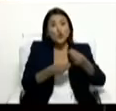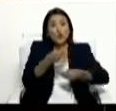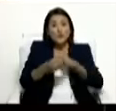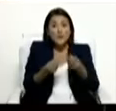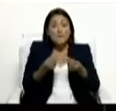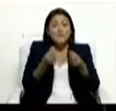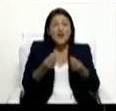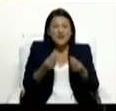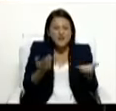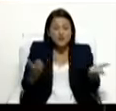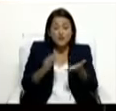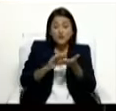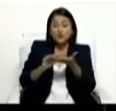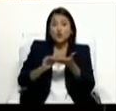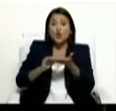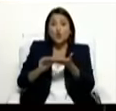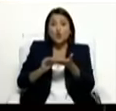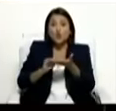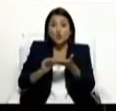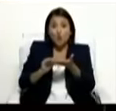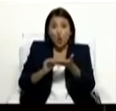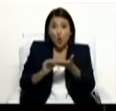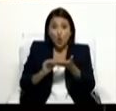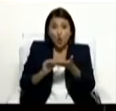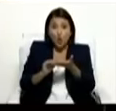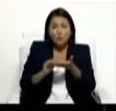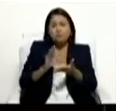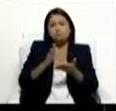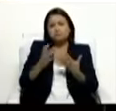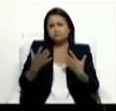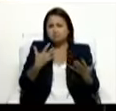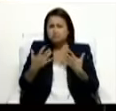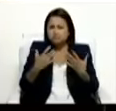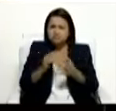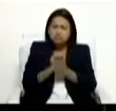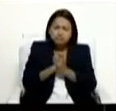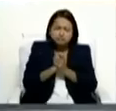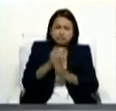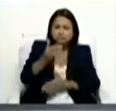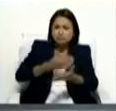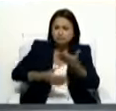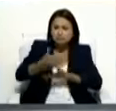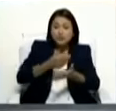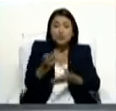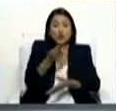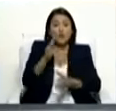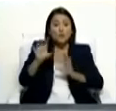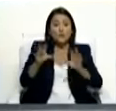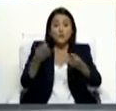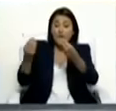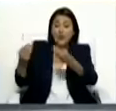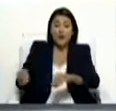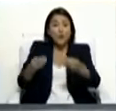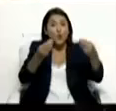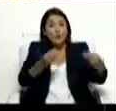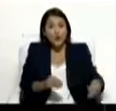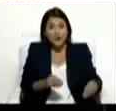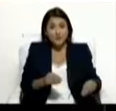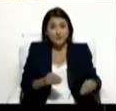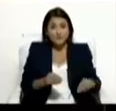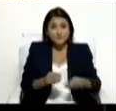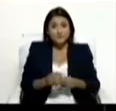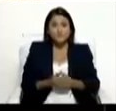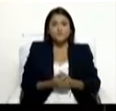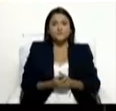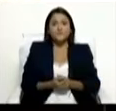por vías pacíficas, por vías amistosas, por vías acordadas a través del mecanismo